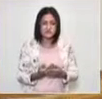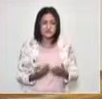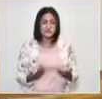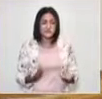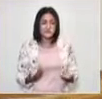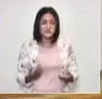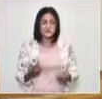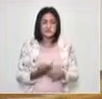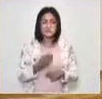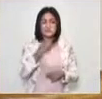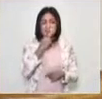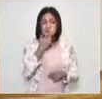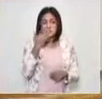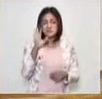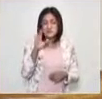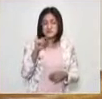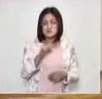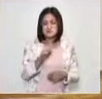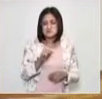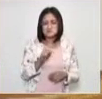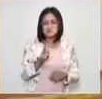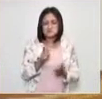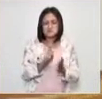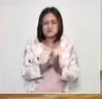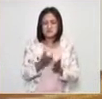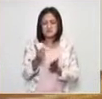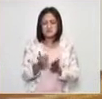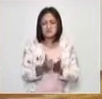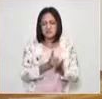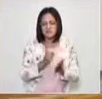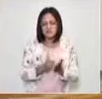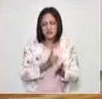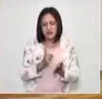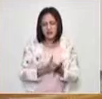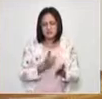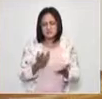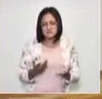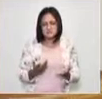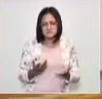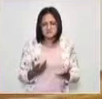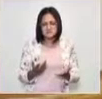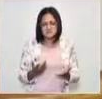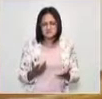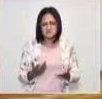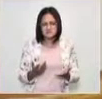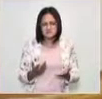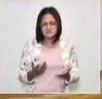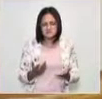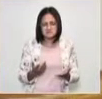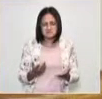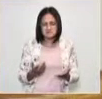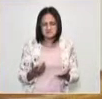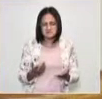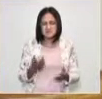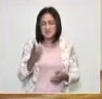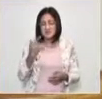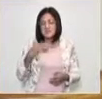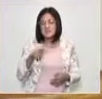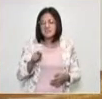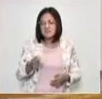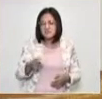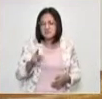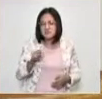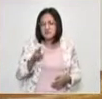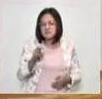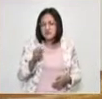Hay que ver qué dice la Real Academia de la Lengua. No la de la frailesca, sino de